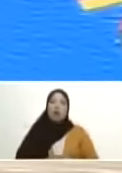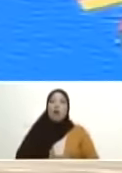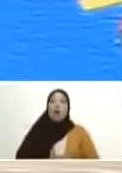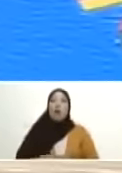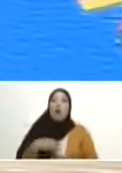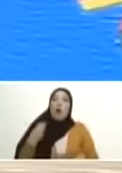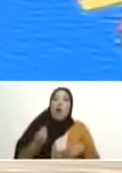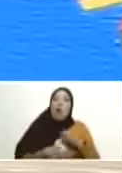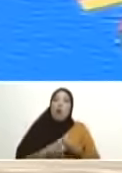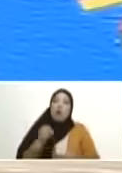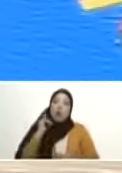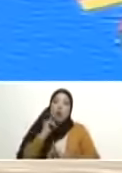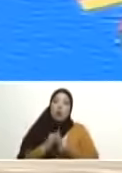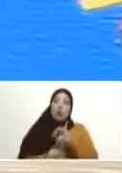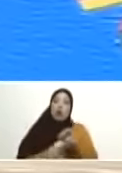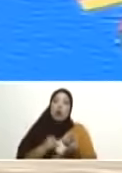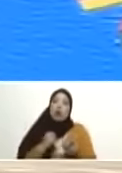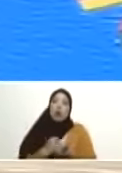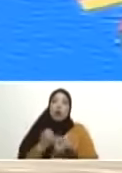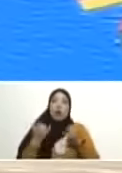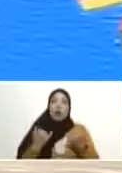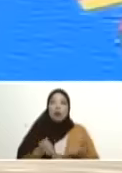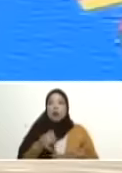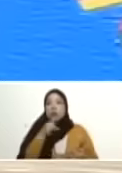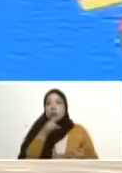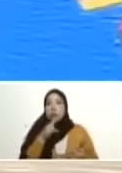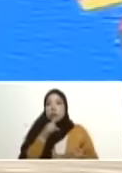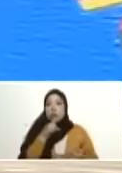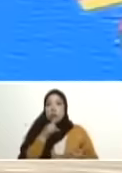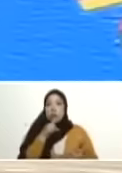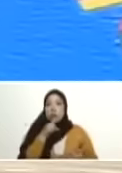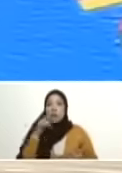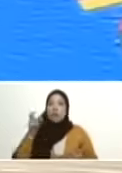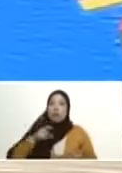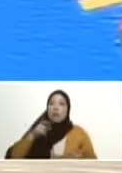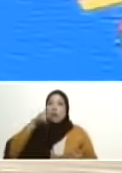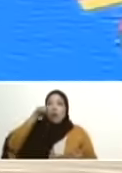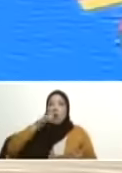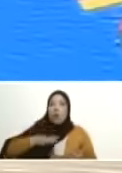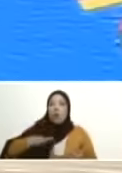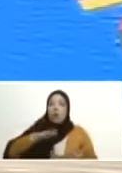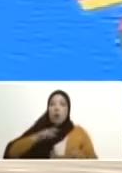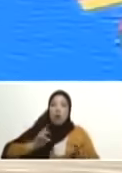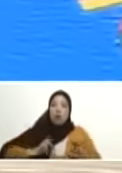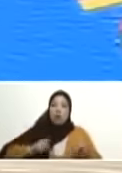de la Corte Internacional de Justicia. Desde su propia fundación,